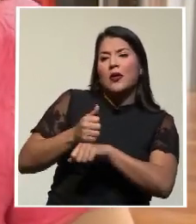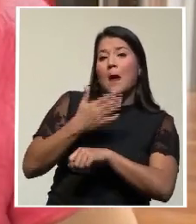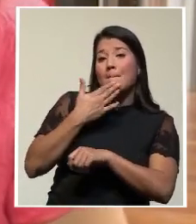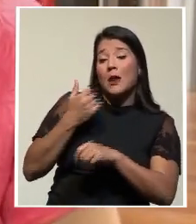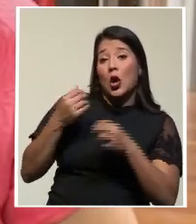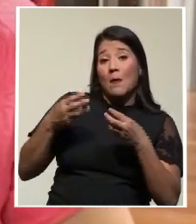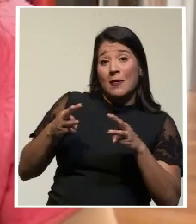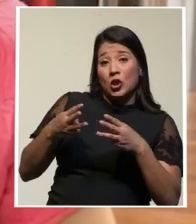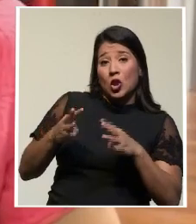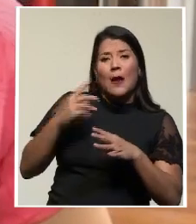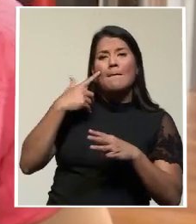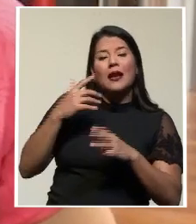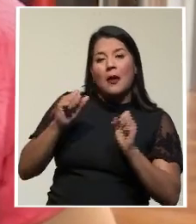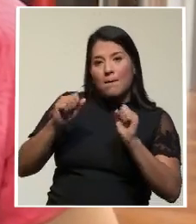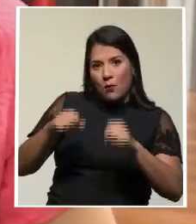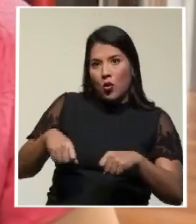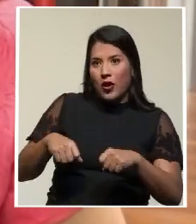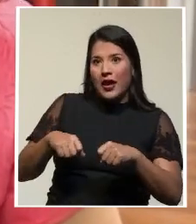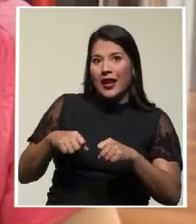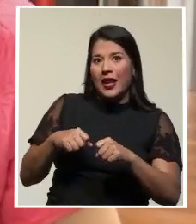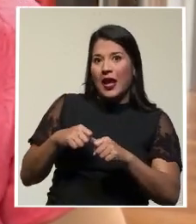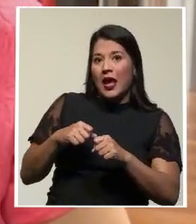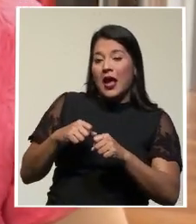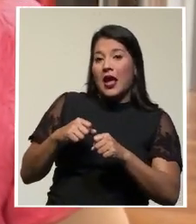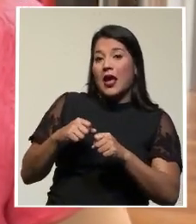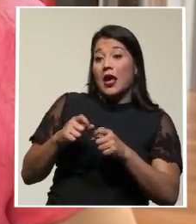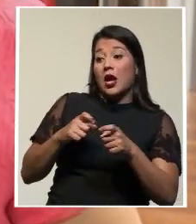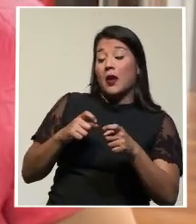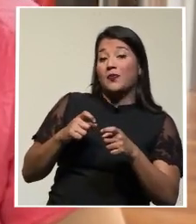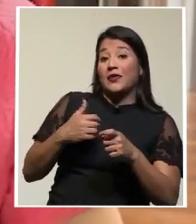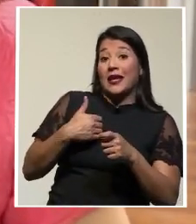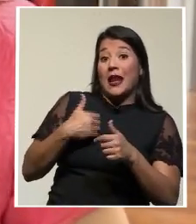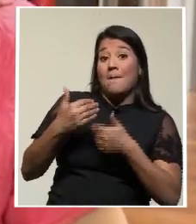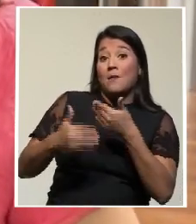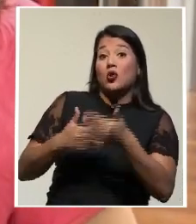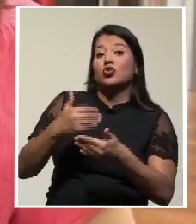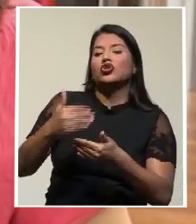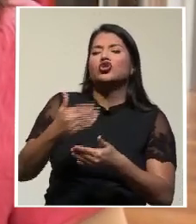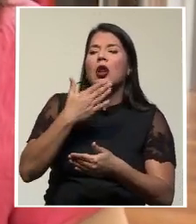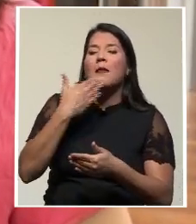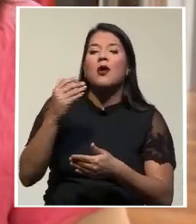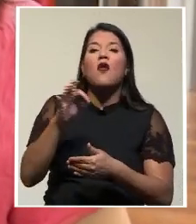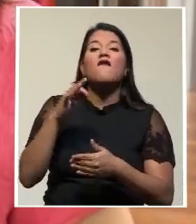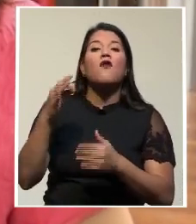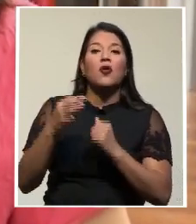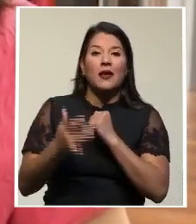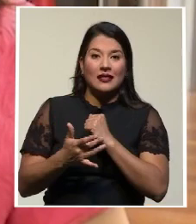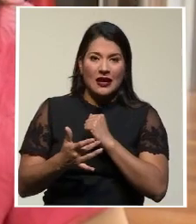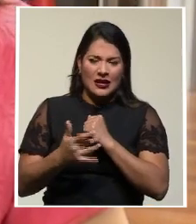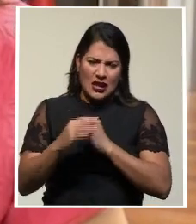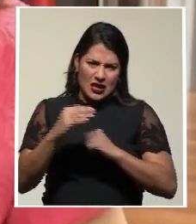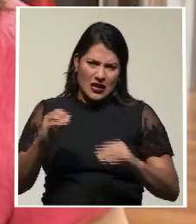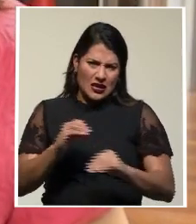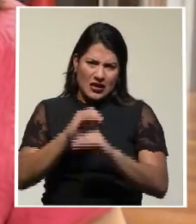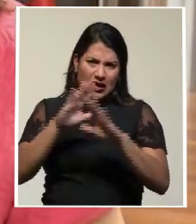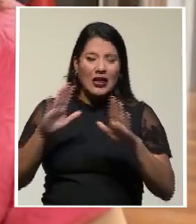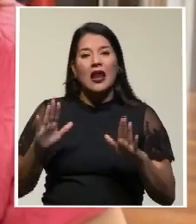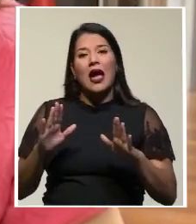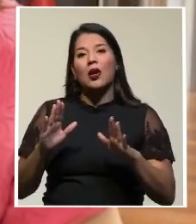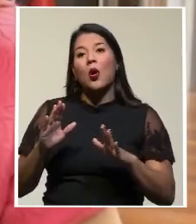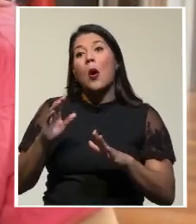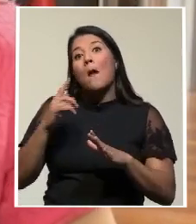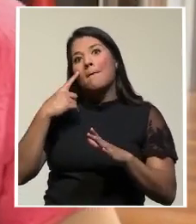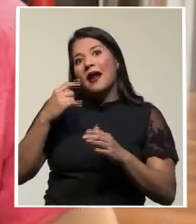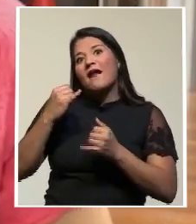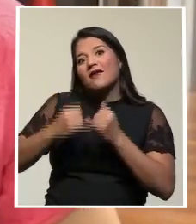poder llevar este proceso de la forma técnicamente que mejor se pueda, y por supuesto que esto nos lleve hacia la aprobación